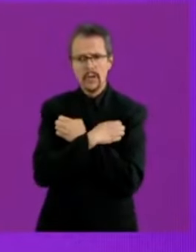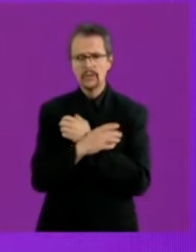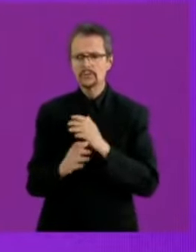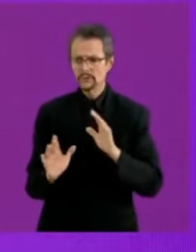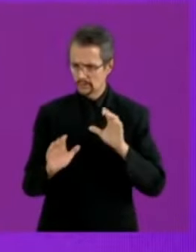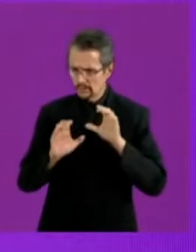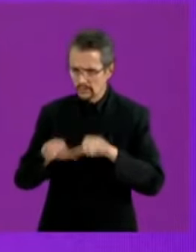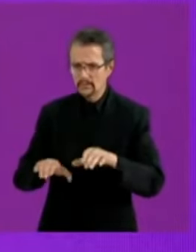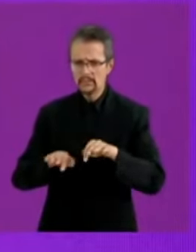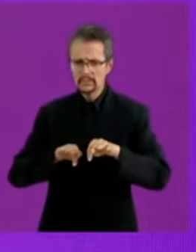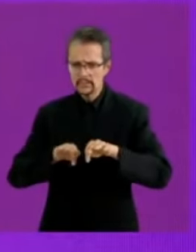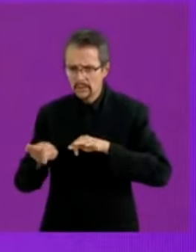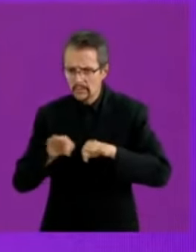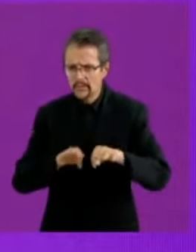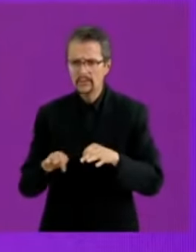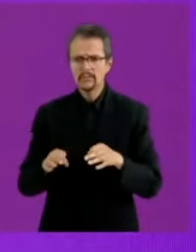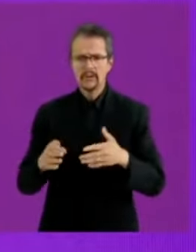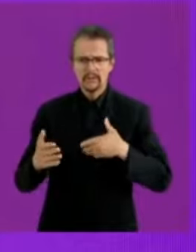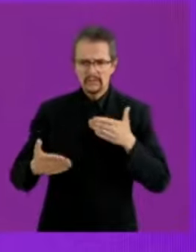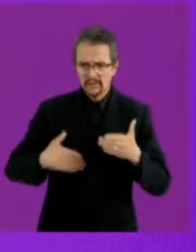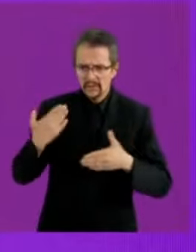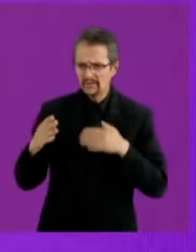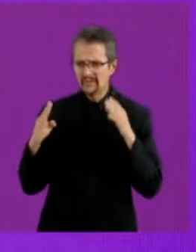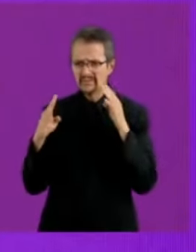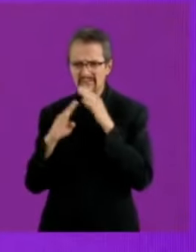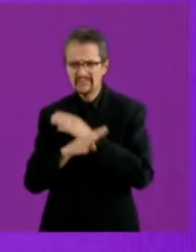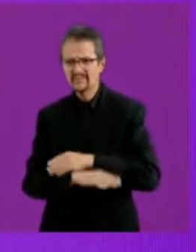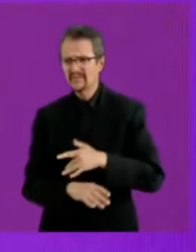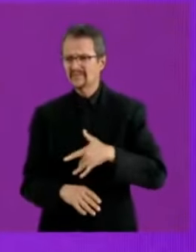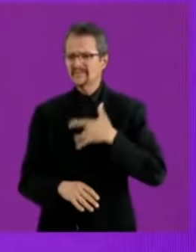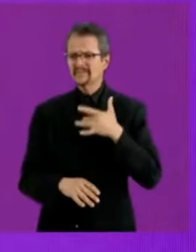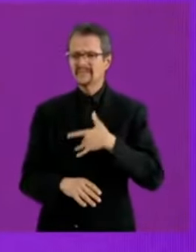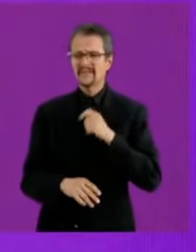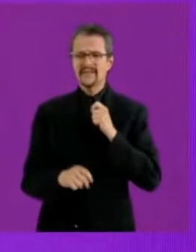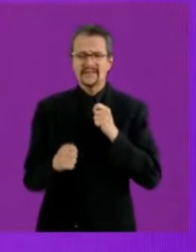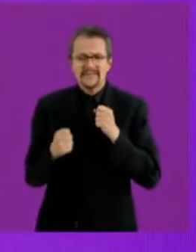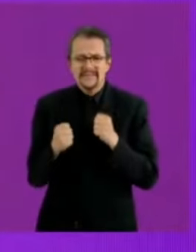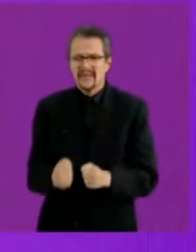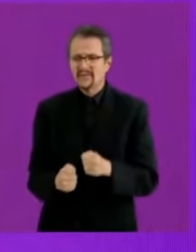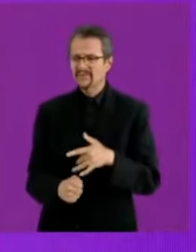en lugares realmente seguros, que no se sientan amenazados ni